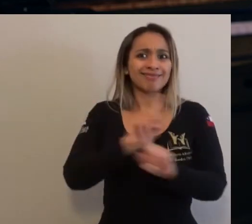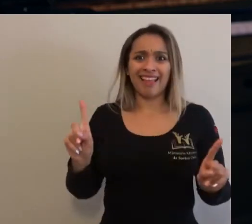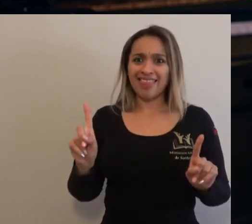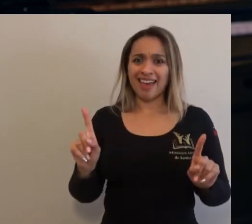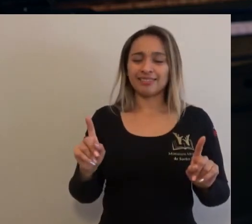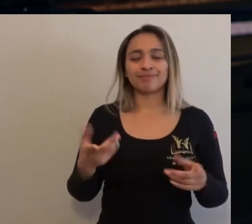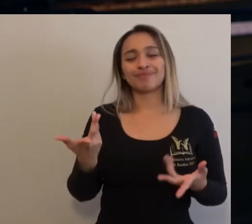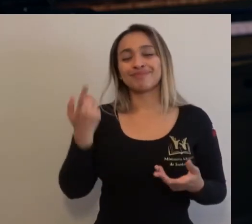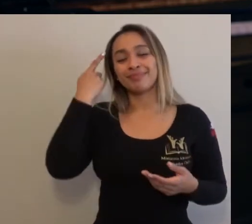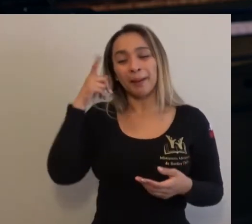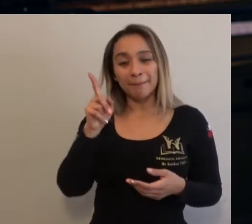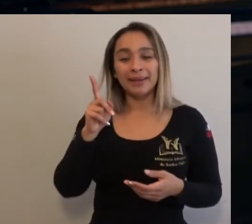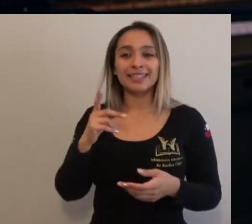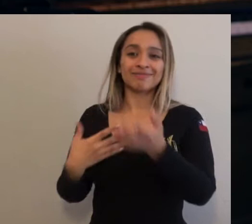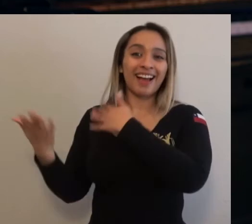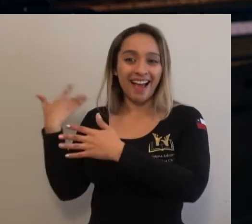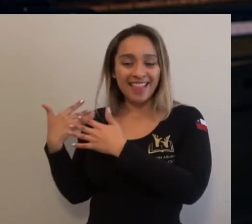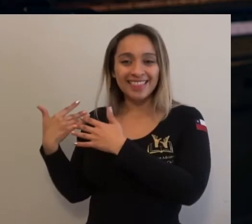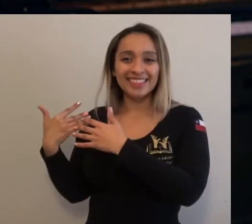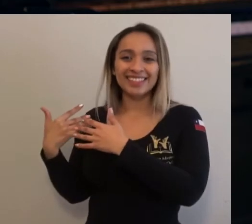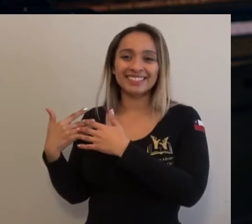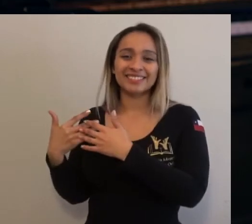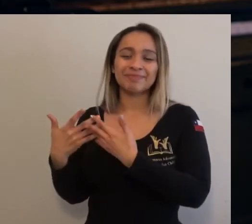sábado. Pero en la antigüedad